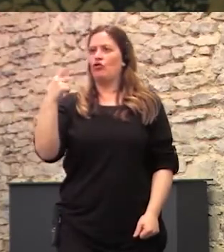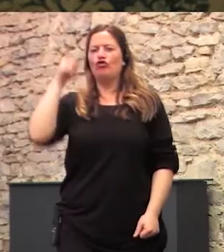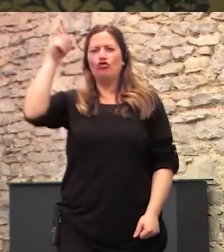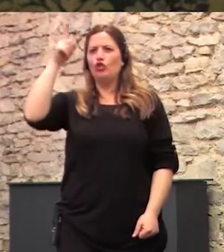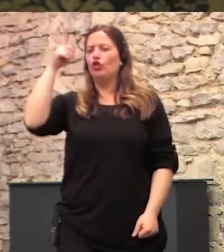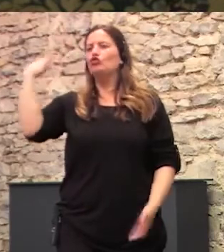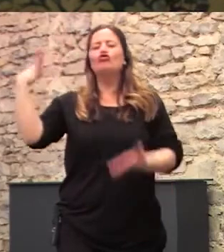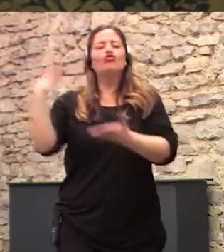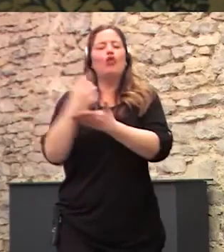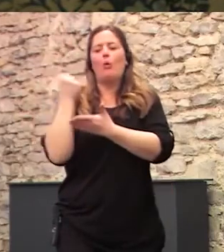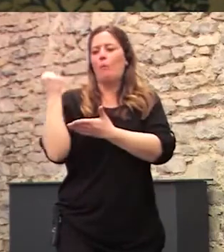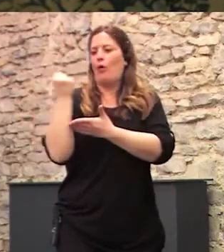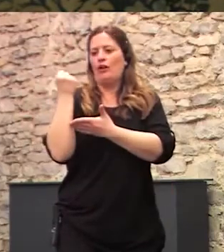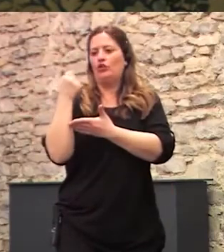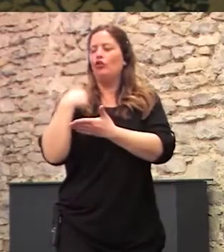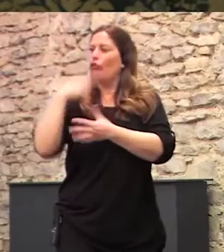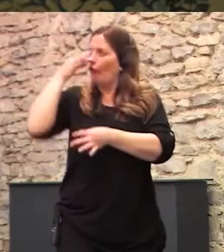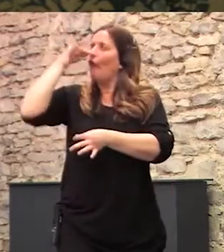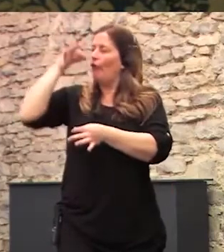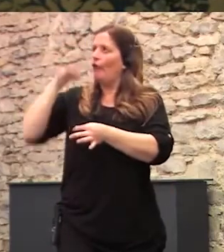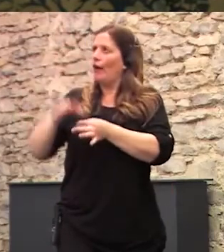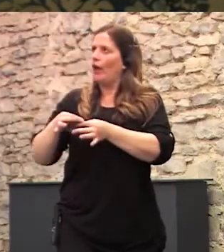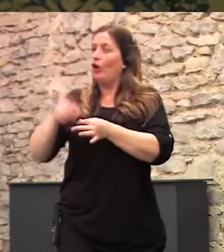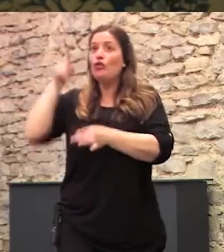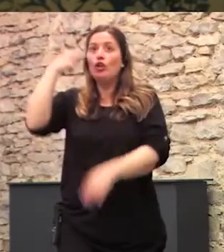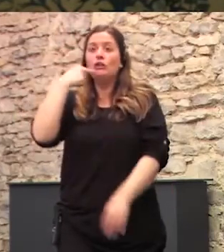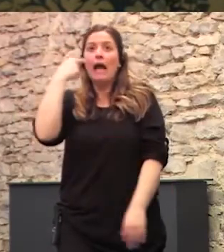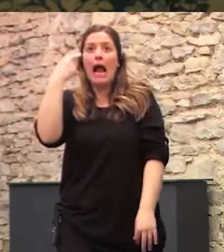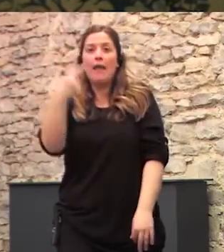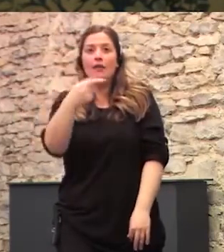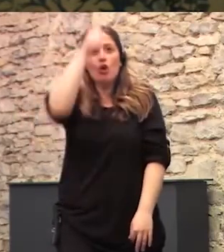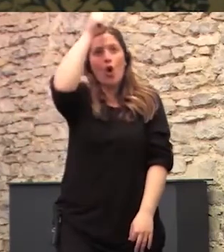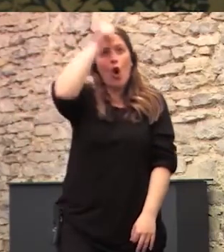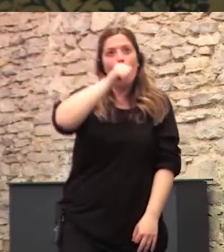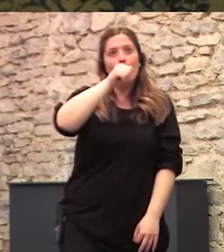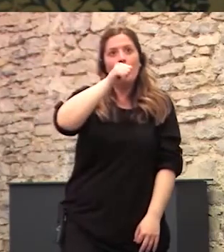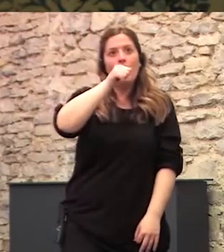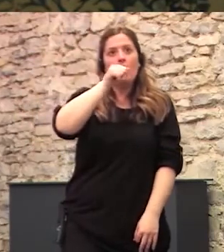el que ella cree, que ha dicho que el hombre es superior a la mujer,